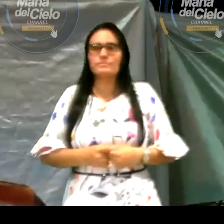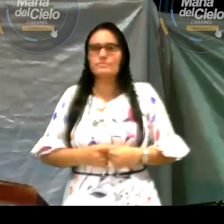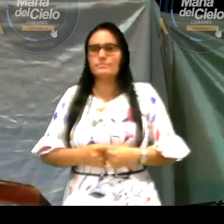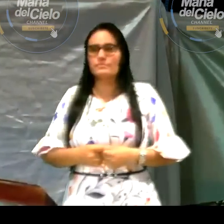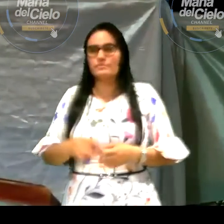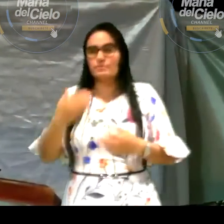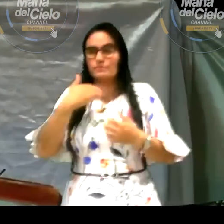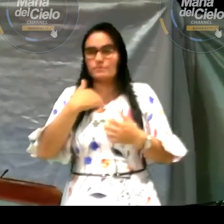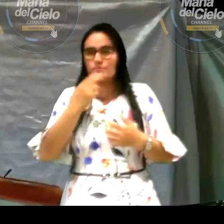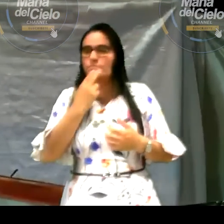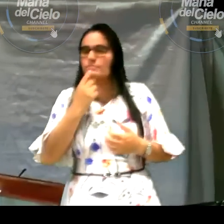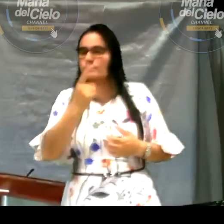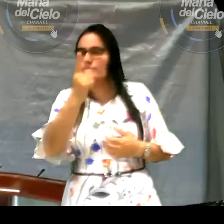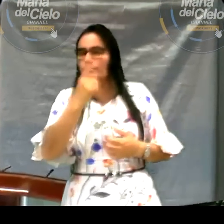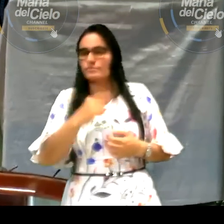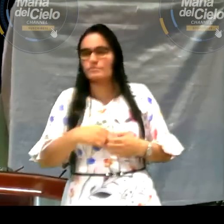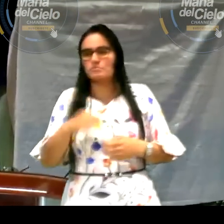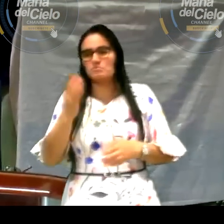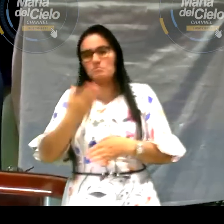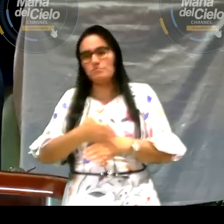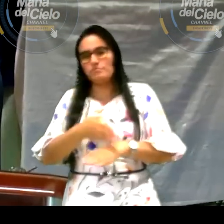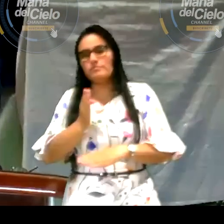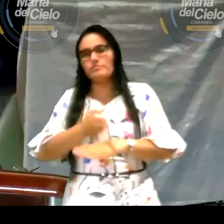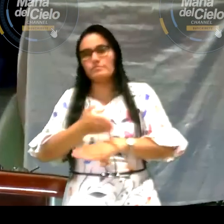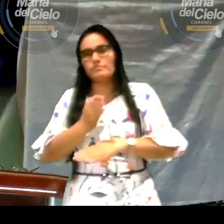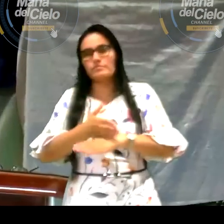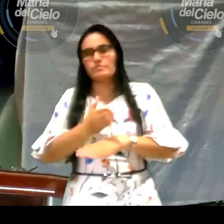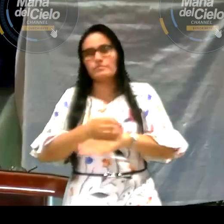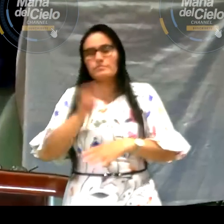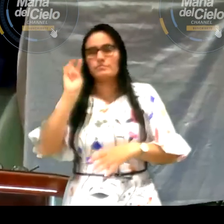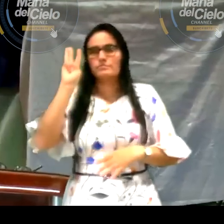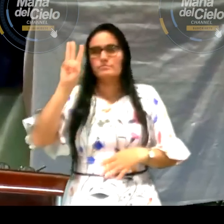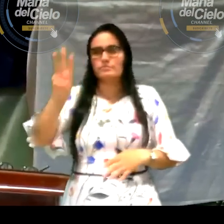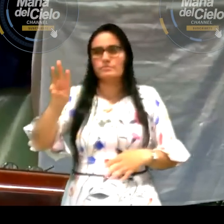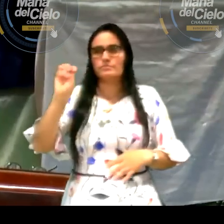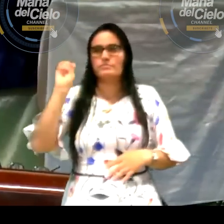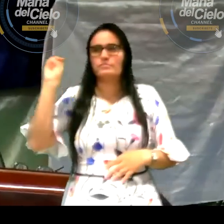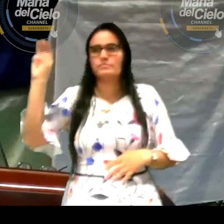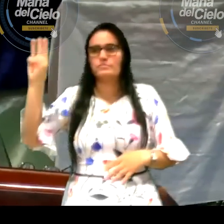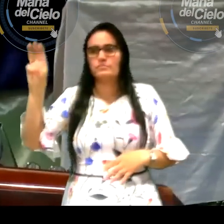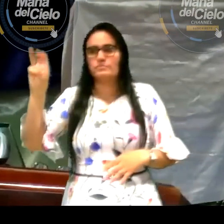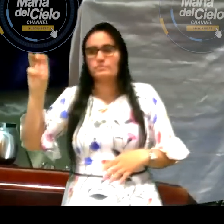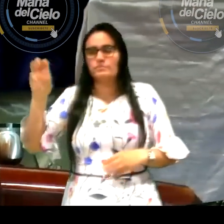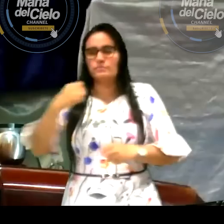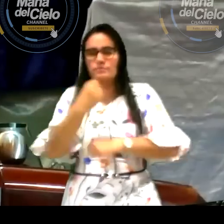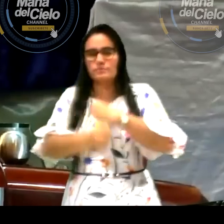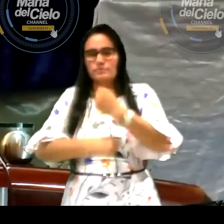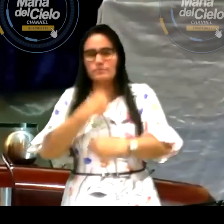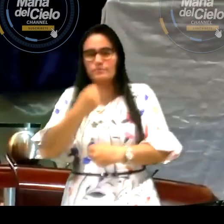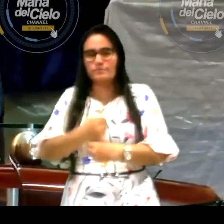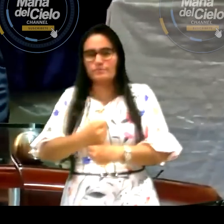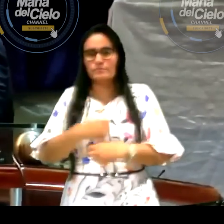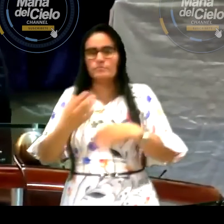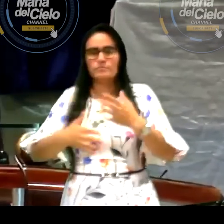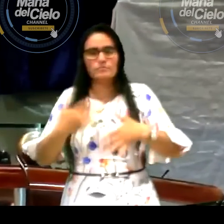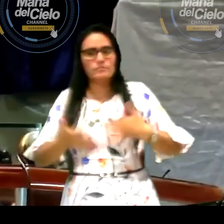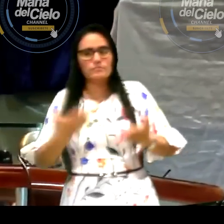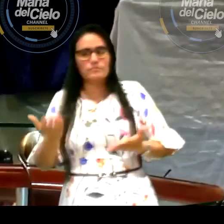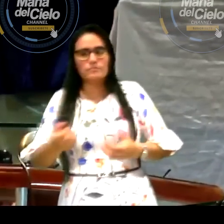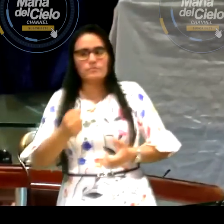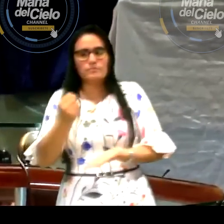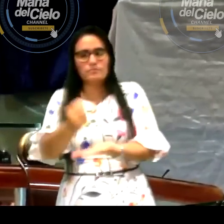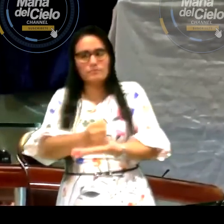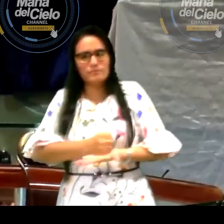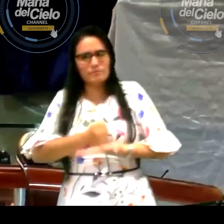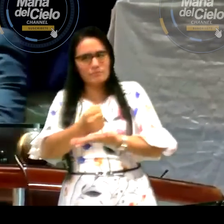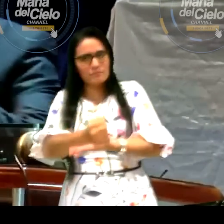es perseverante. 38 años. Nadie fue capaz de decir: tirémoslo. Venga, unámonos dos